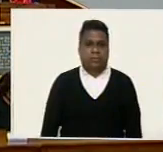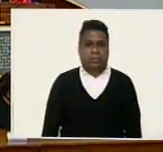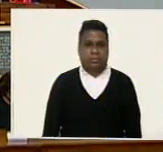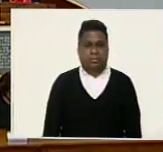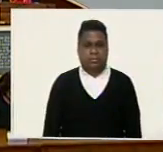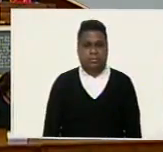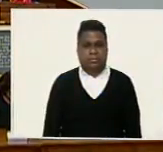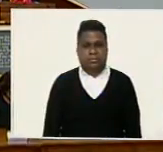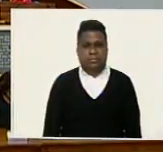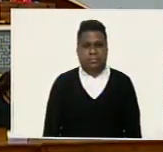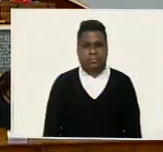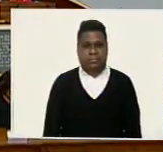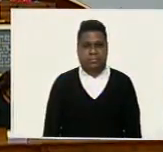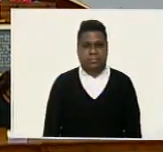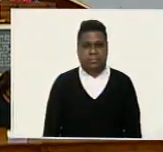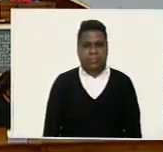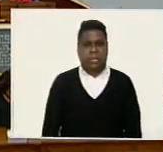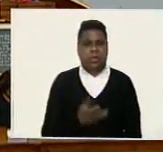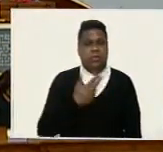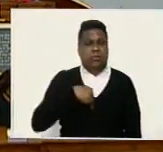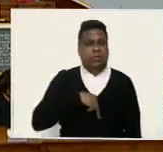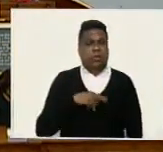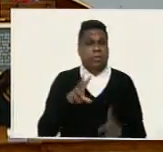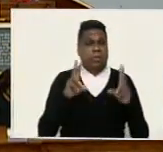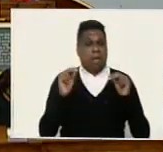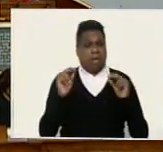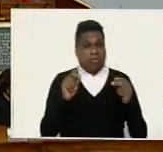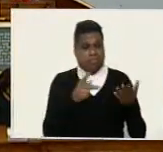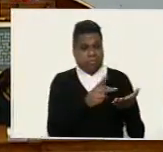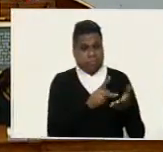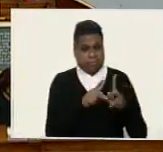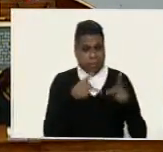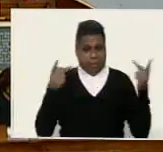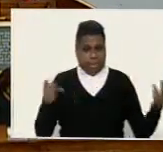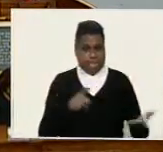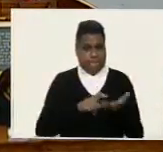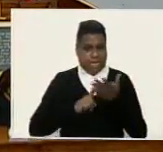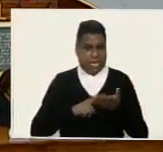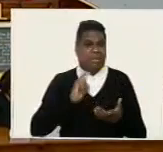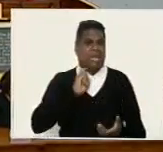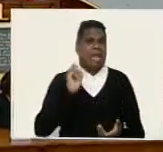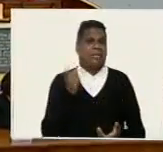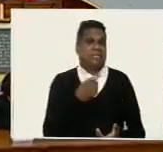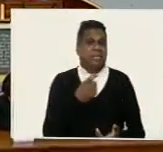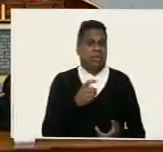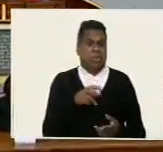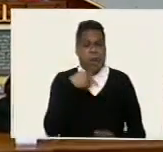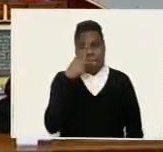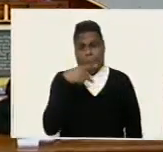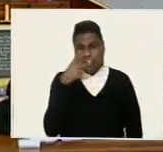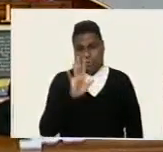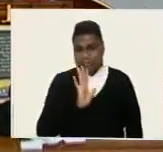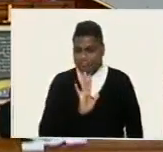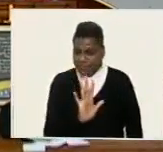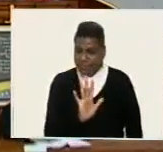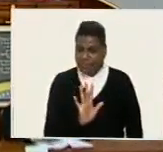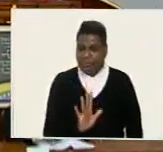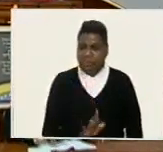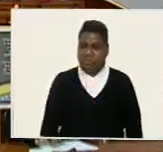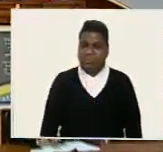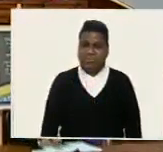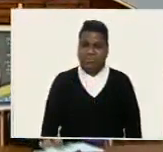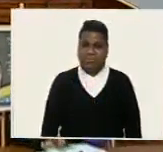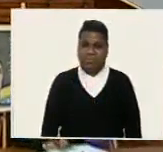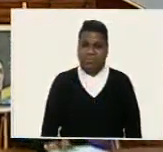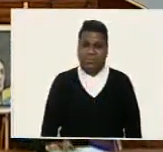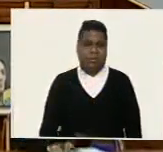quiero aclarar que estamos hablando desde el Correo del Orinoco, por si acaso. No nos ha tocado hablar de otra cosa